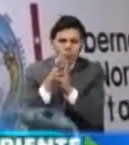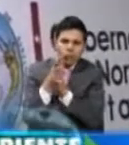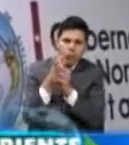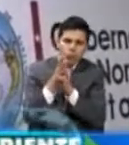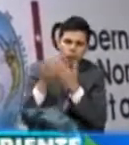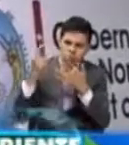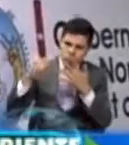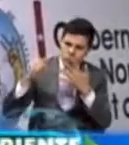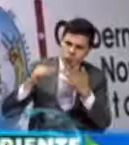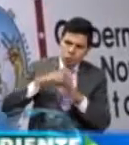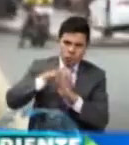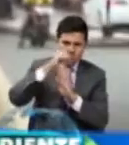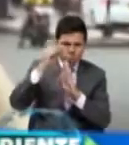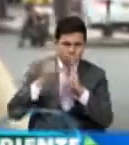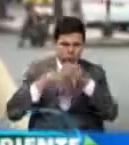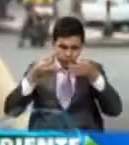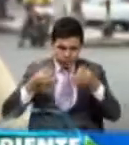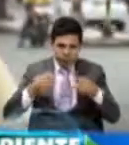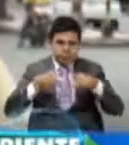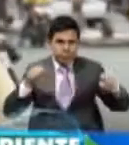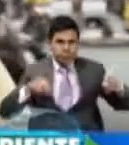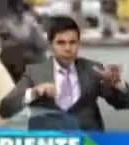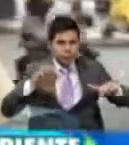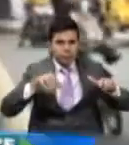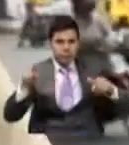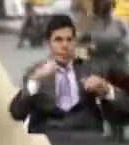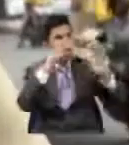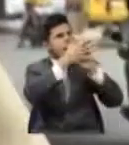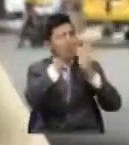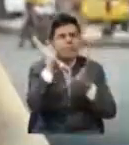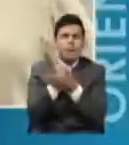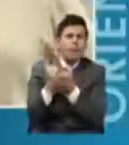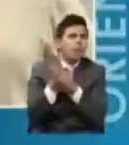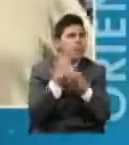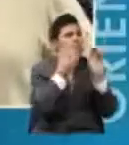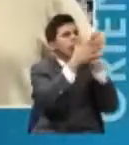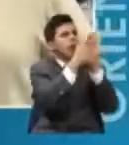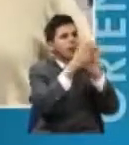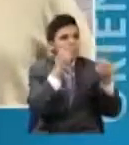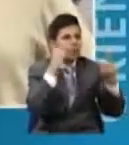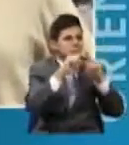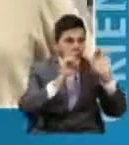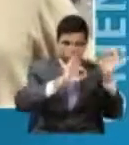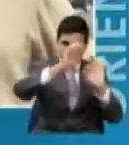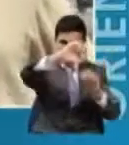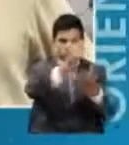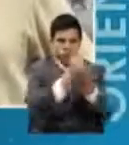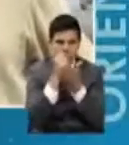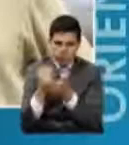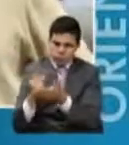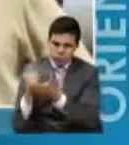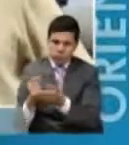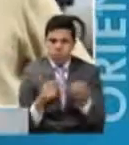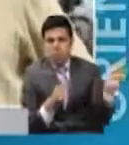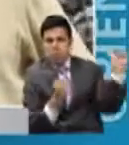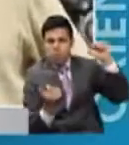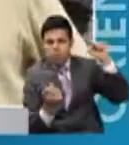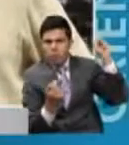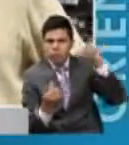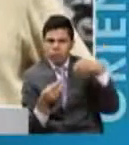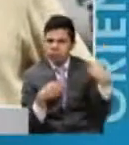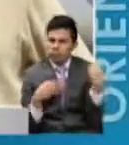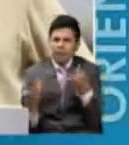a las correspondientes oficinas de gestión del riesgo para iniciar los trámites de las ayudas subsidiarias